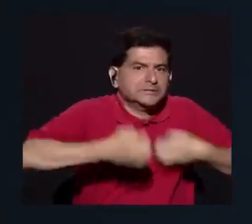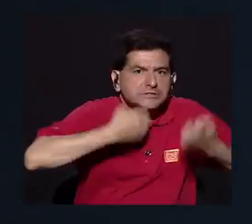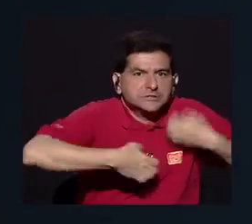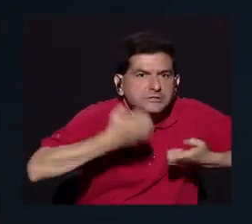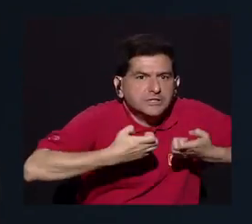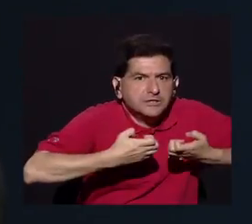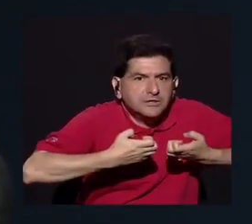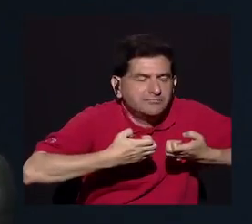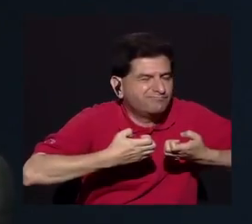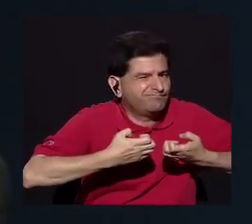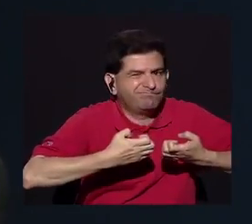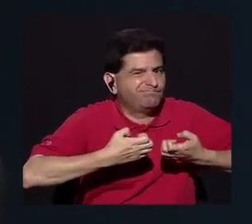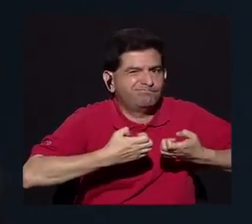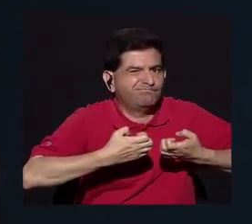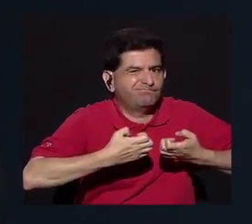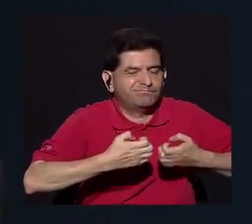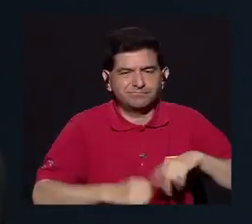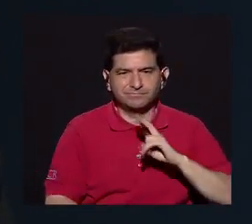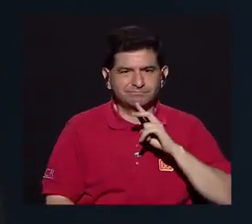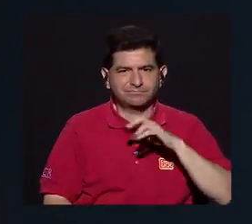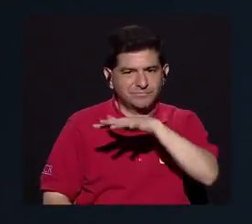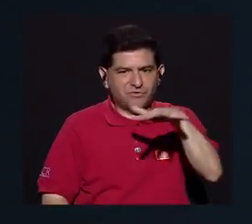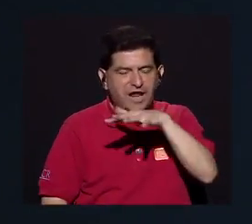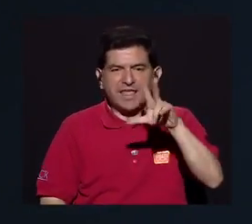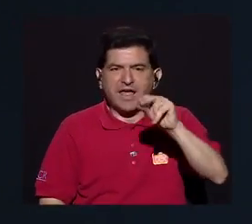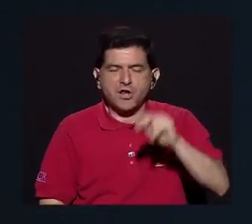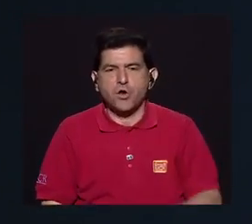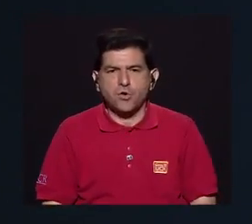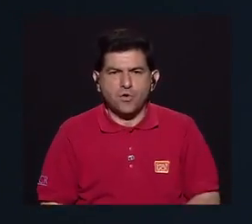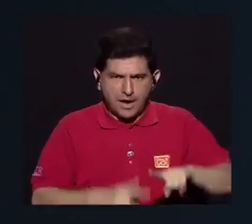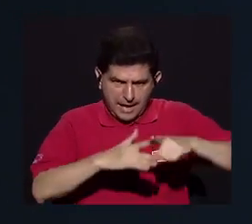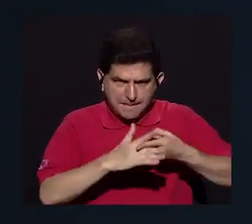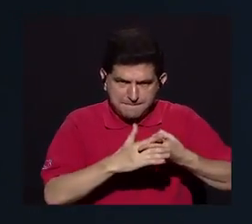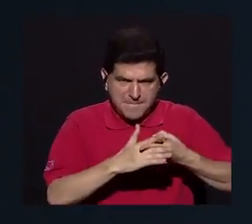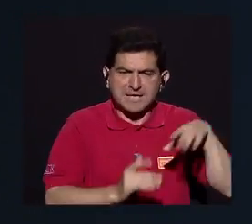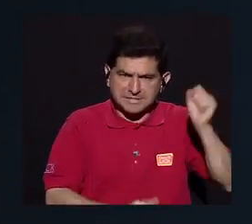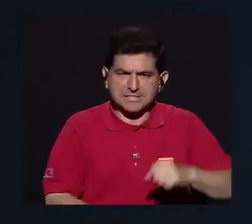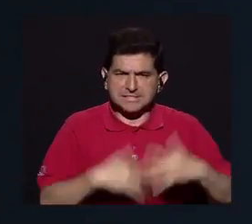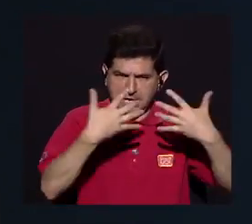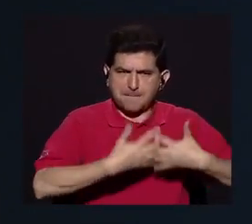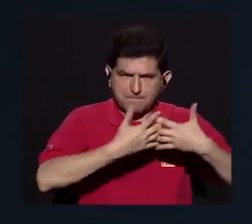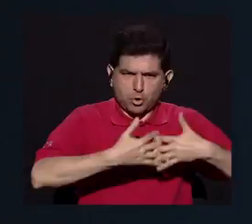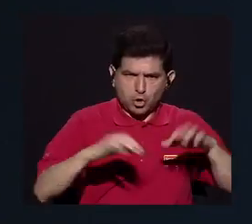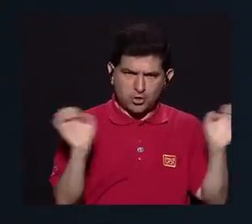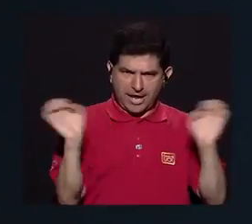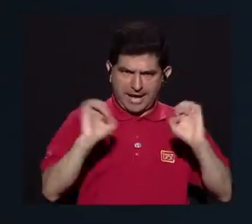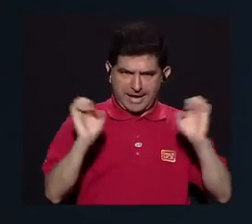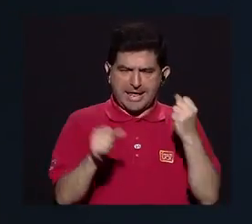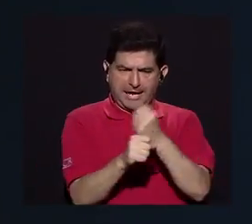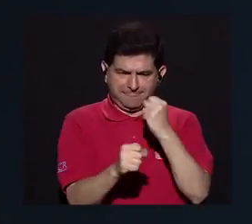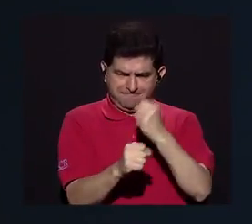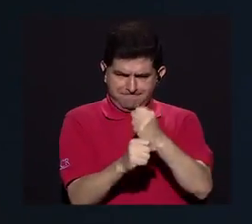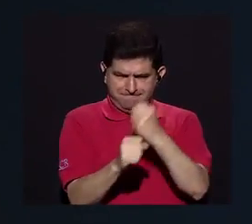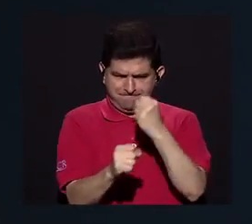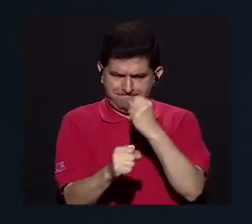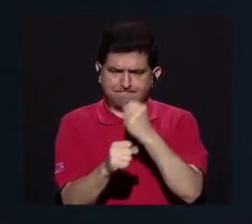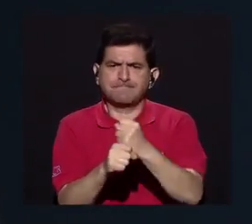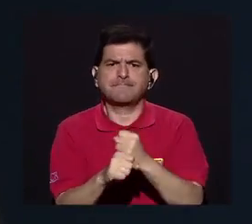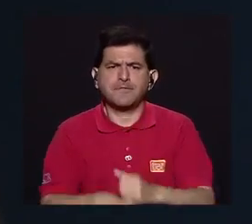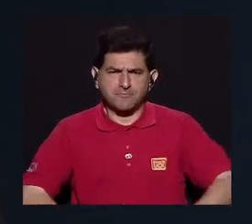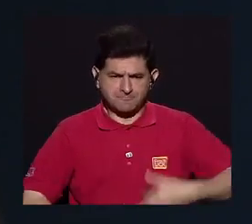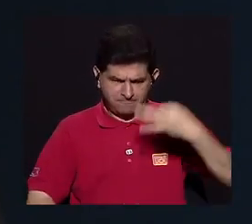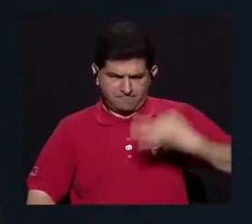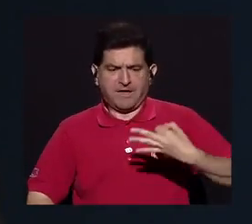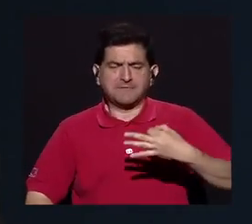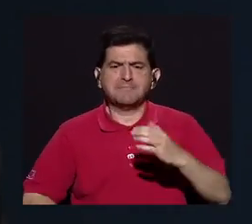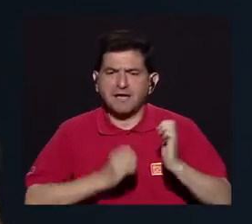emotiva, no te lleva a la realidad. Entonces, empiezas con el entusiasmo, es el motor, es la energía, estás trabajando, vas